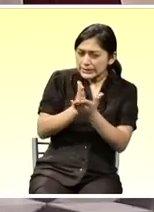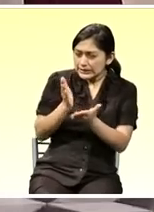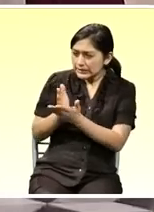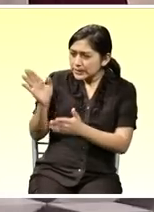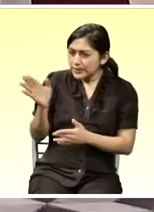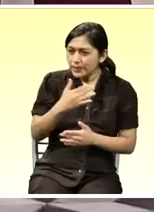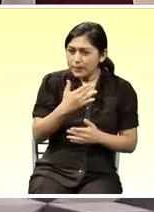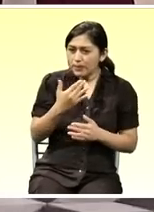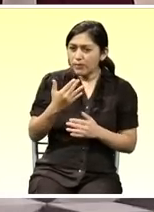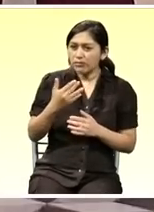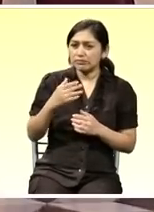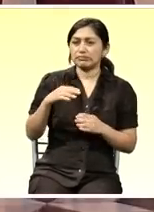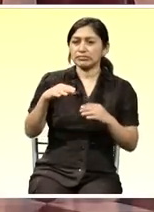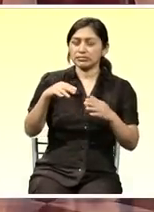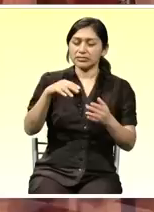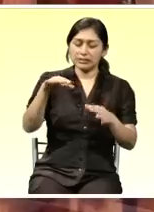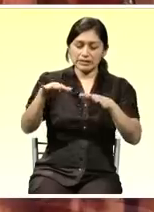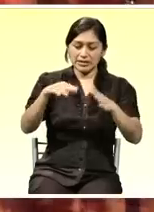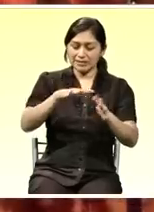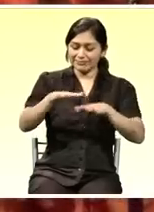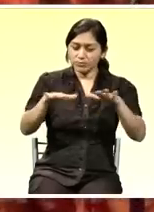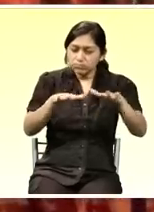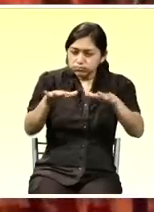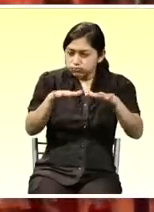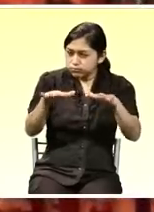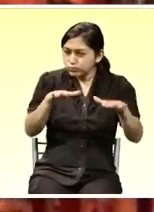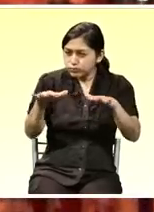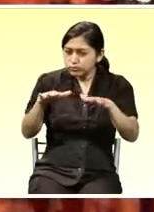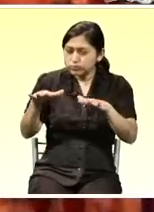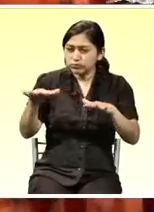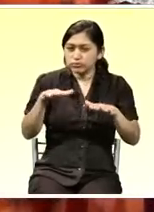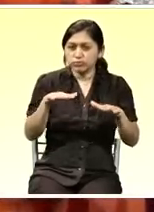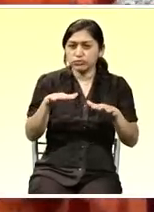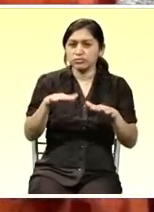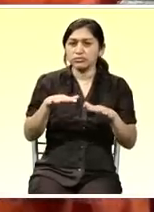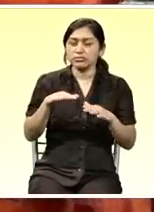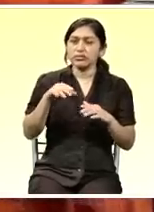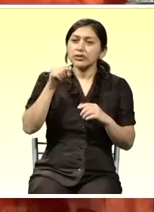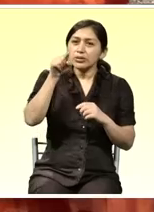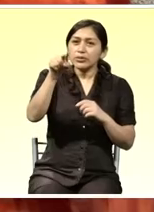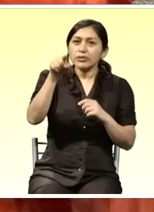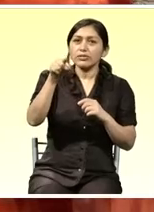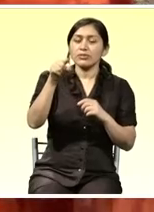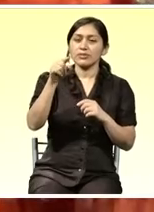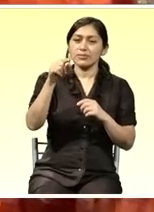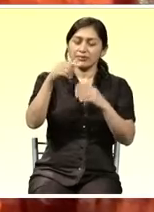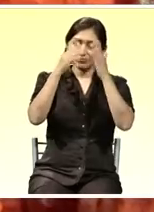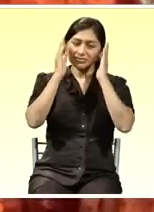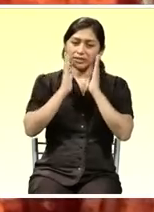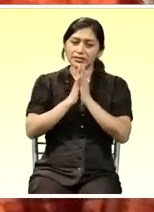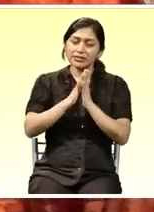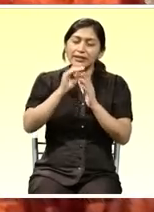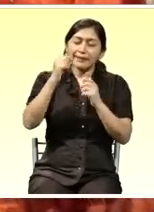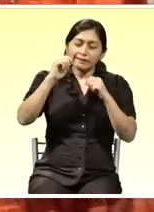destruir la ciudad de Salta con aquellos espantosos terremotos. Tú, cual otra hermosa